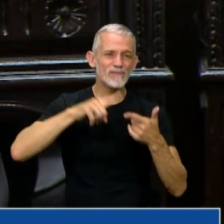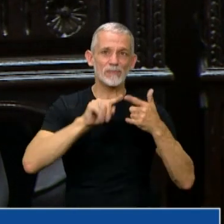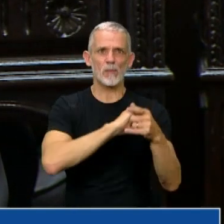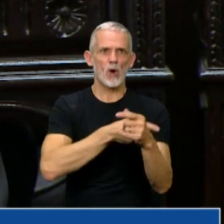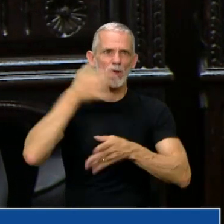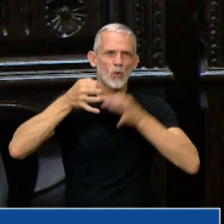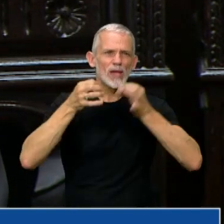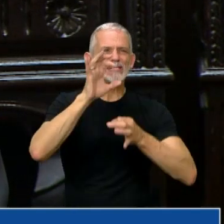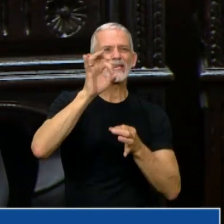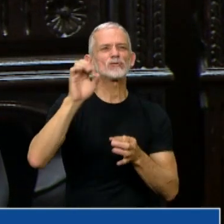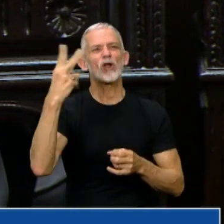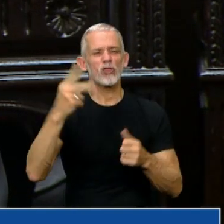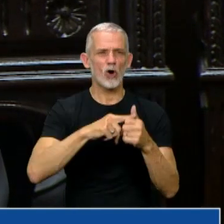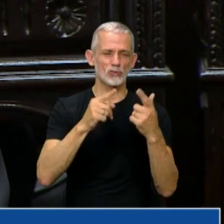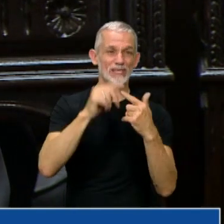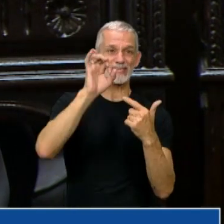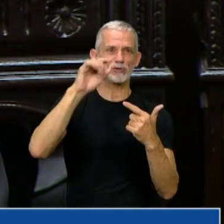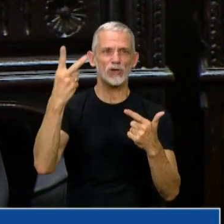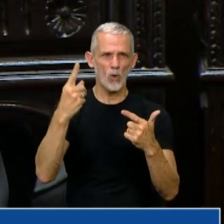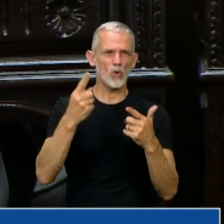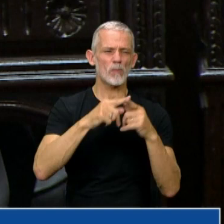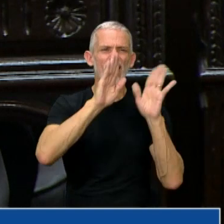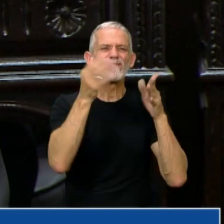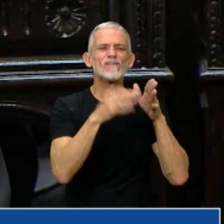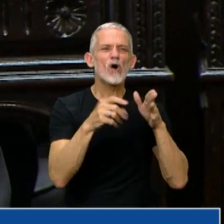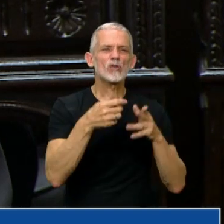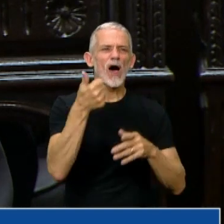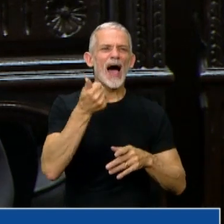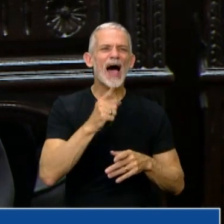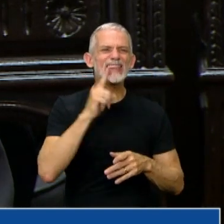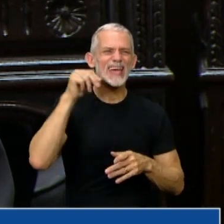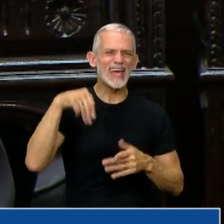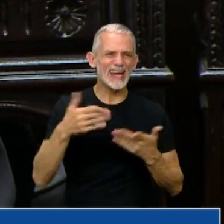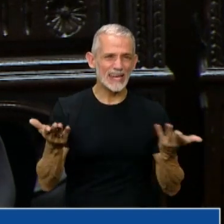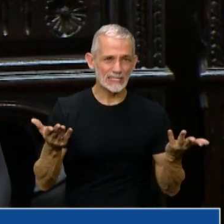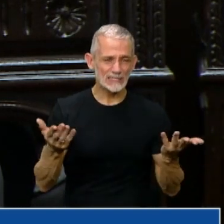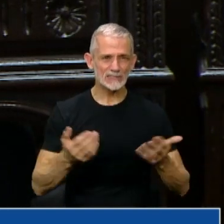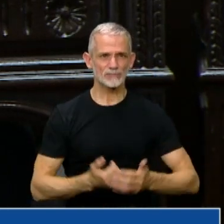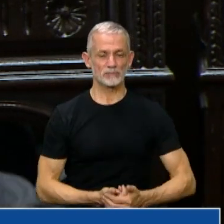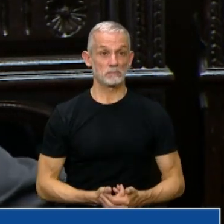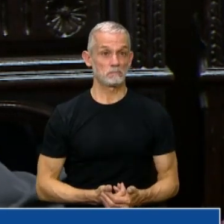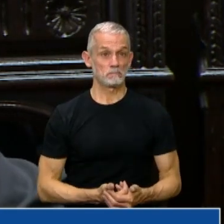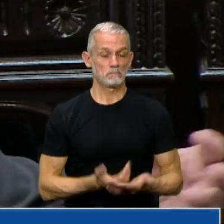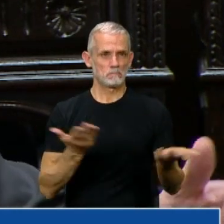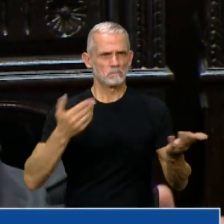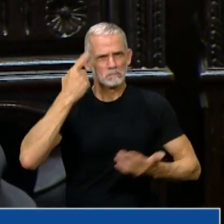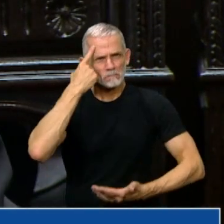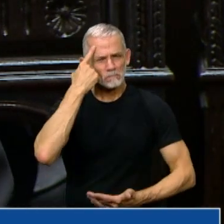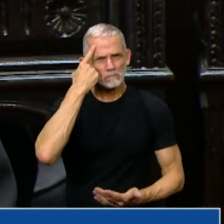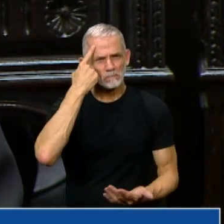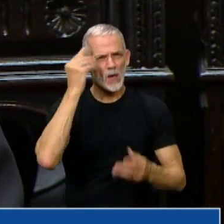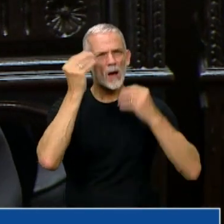Poder Judicial, un 0,01% a fondos de ATNs. Y ahí se planteaba otra